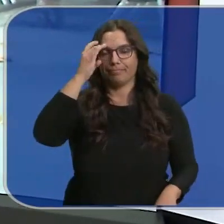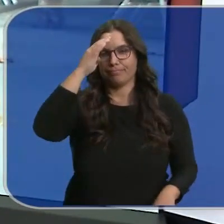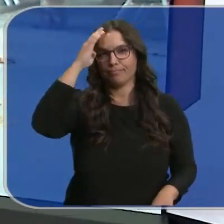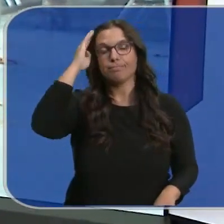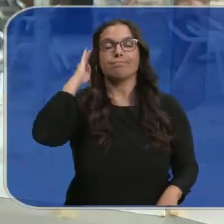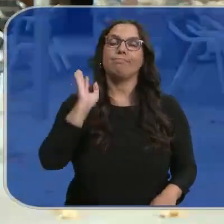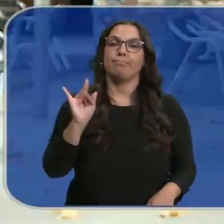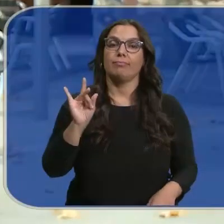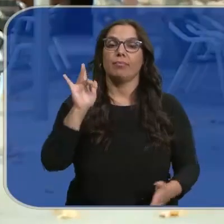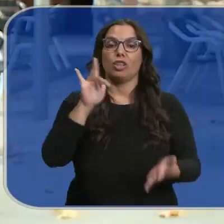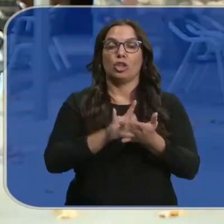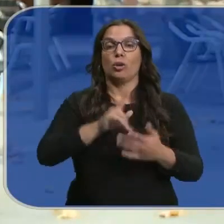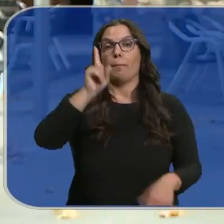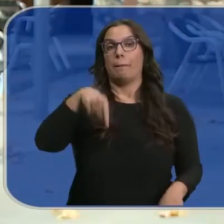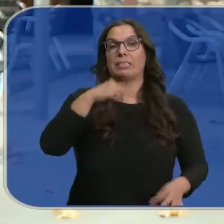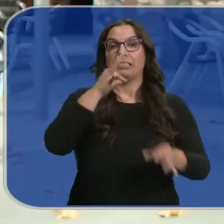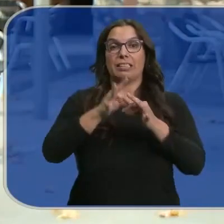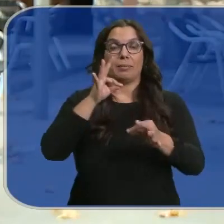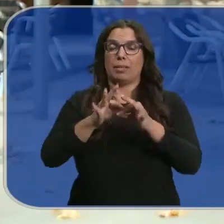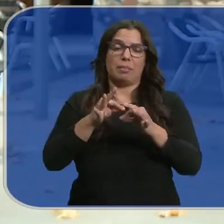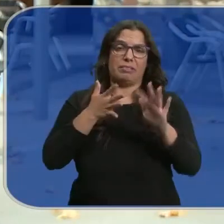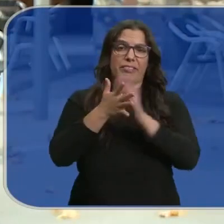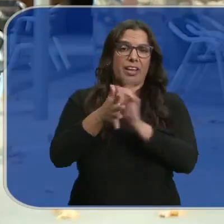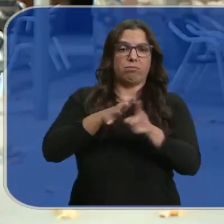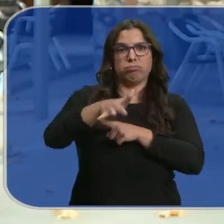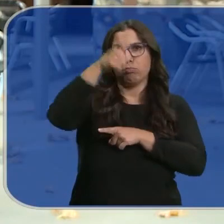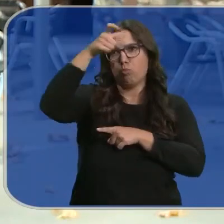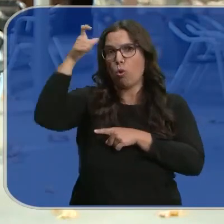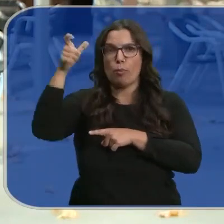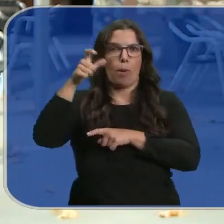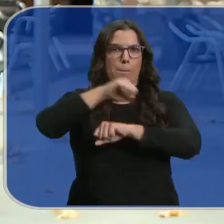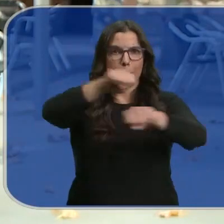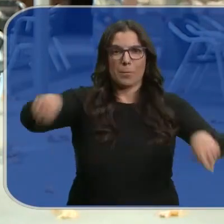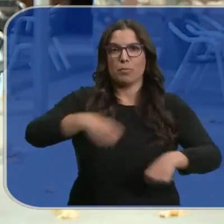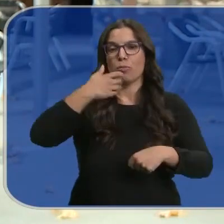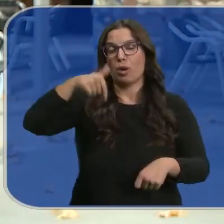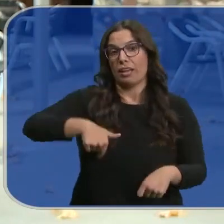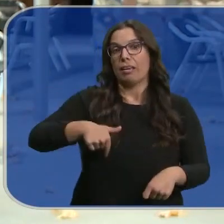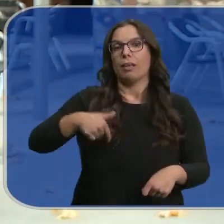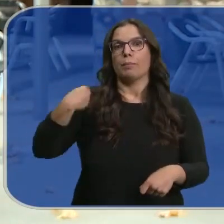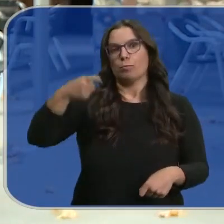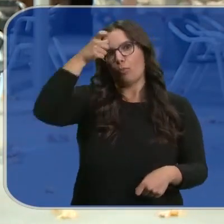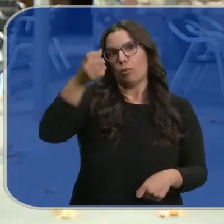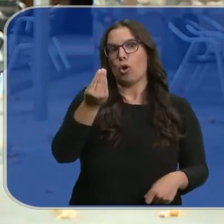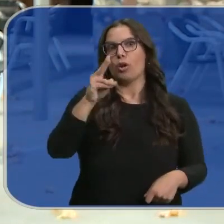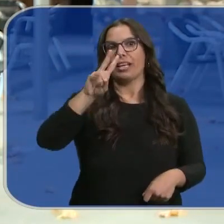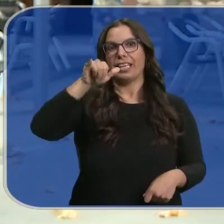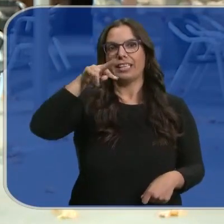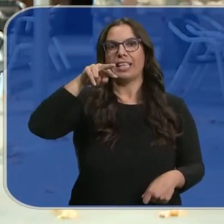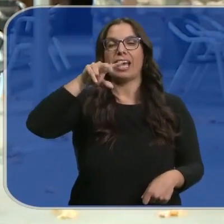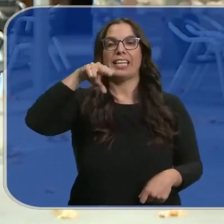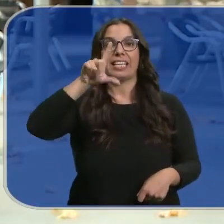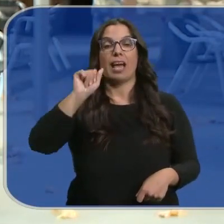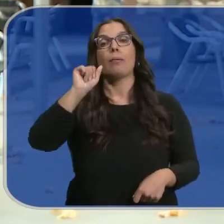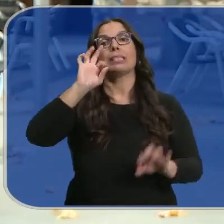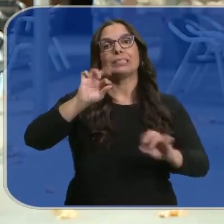Sí, la llegada del mes de septiembre deja prácticamente vacíos muchos pueblos. Y un ejemplo de ello es este municipio donde nos encontramos, Quintanilla de Onésimo, en la